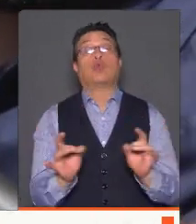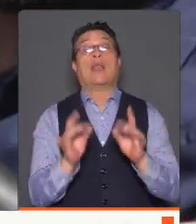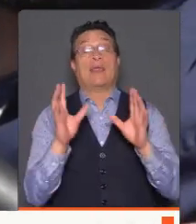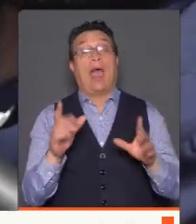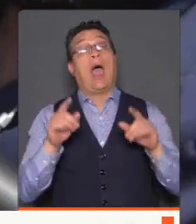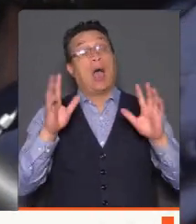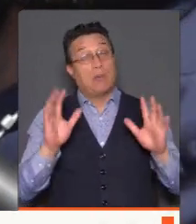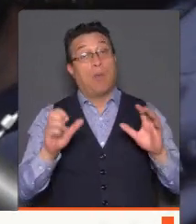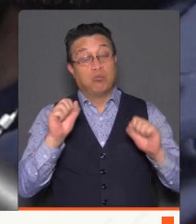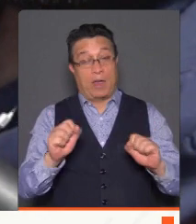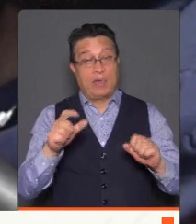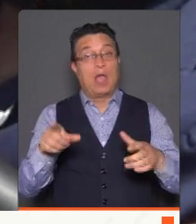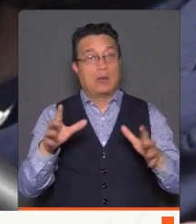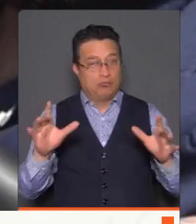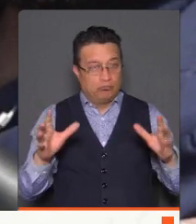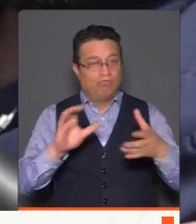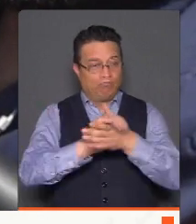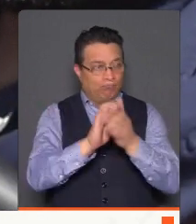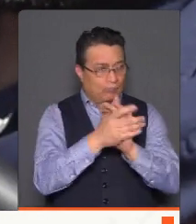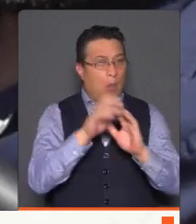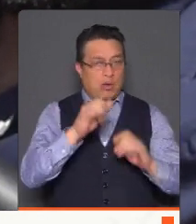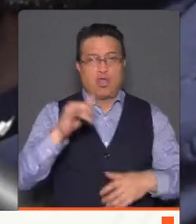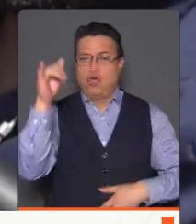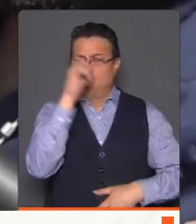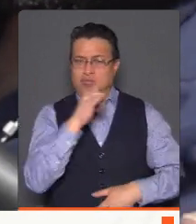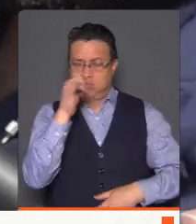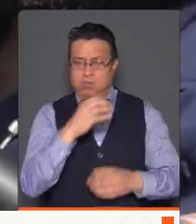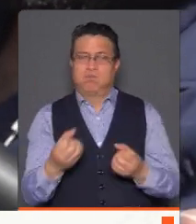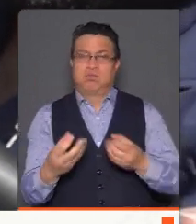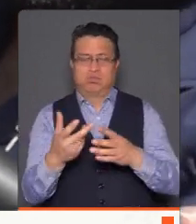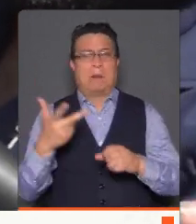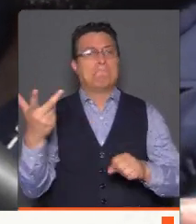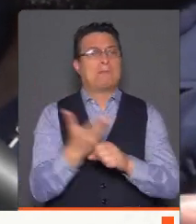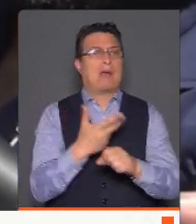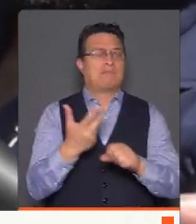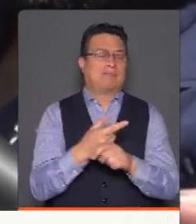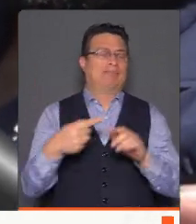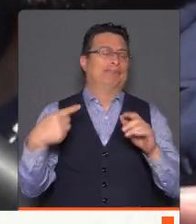pueden traer corrupción y pueden traer una serie de males, ¿no es cierto?,